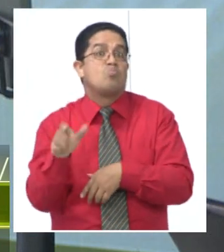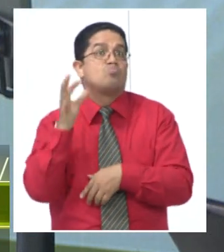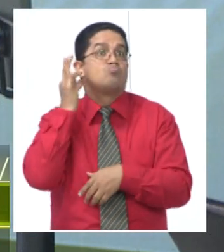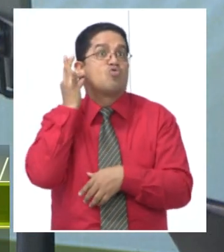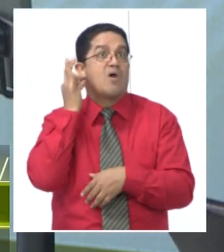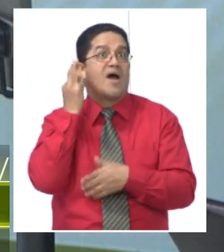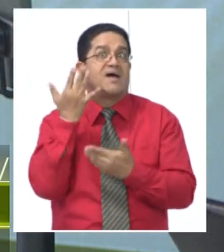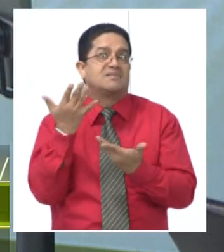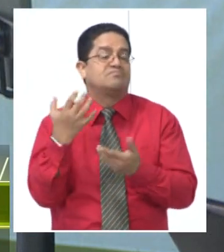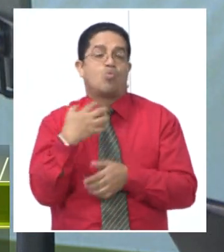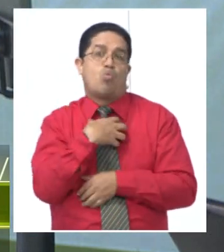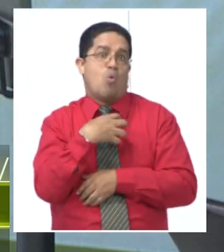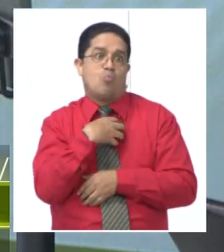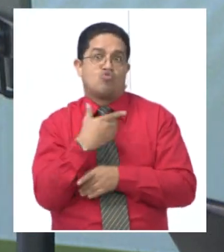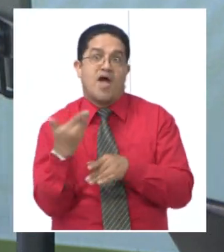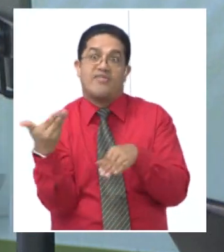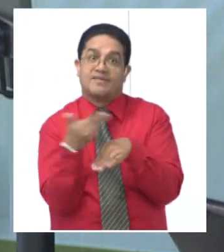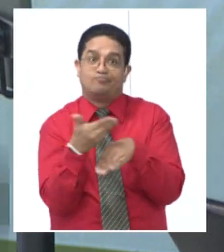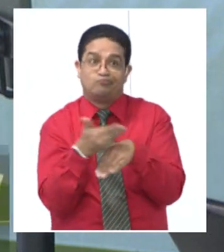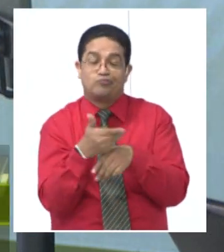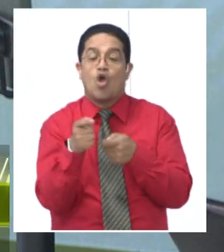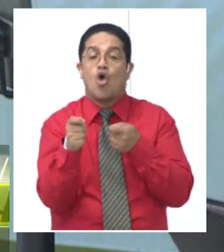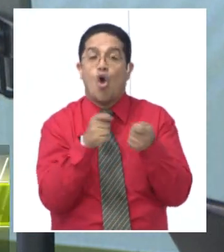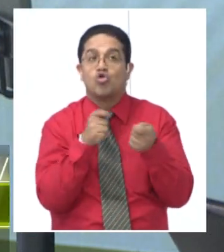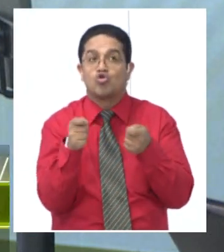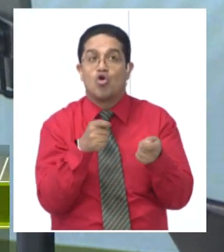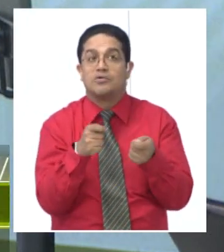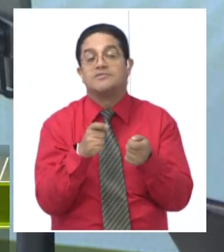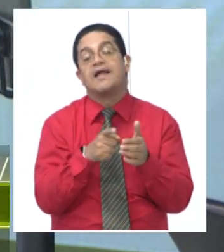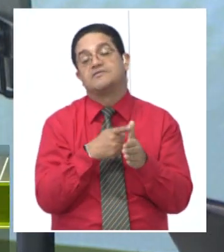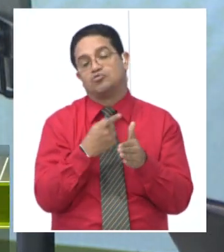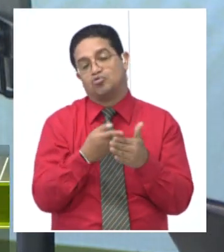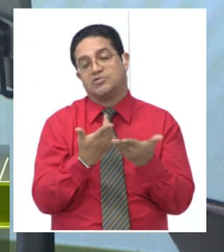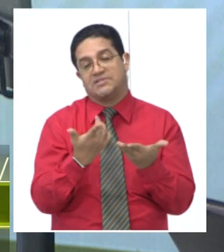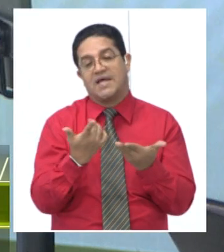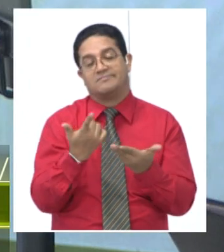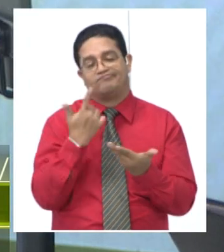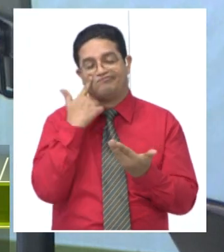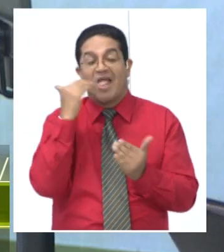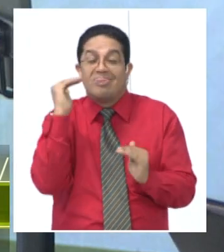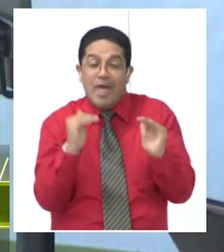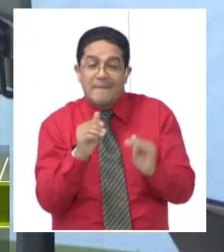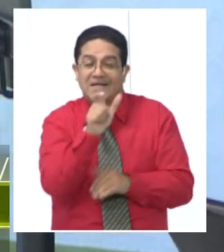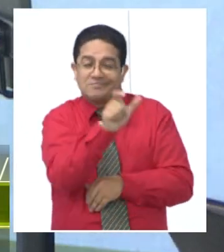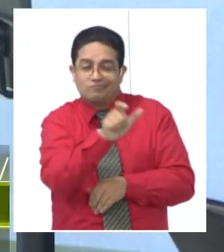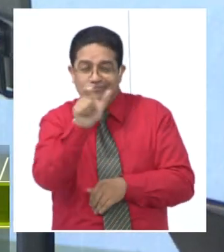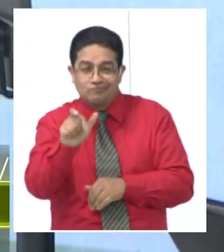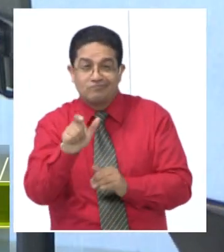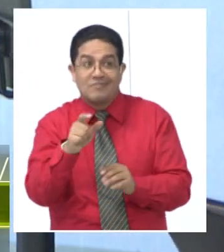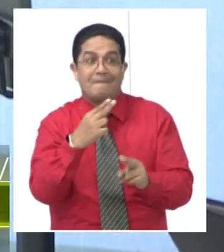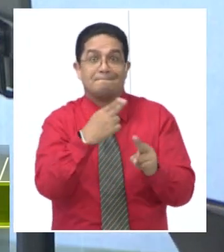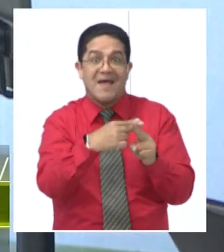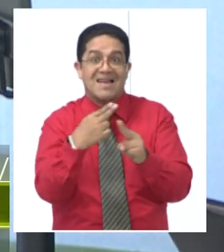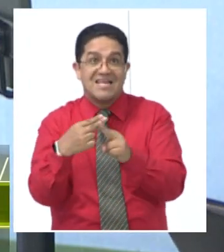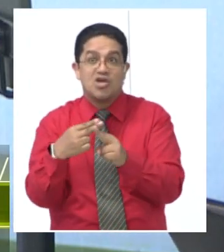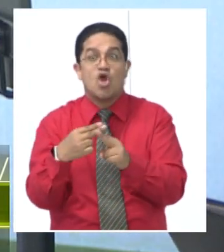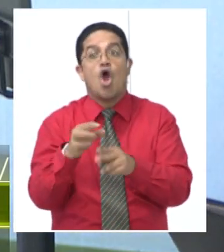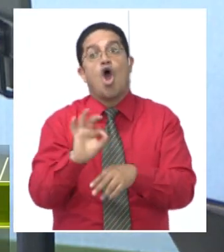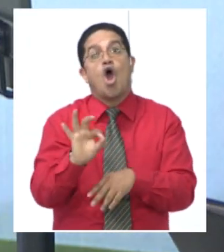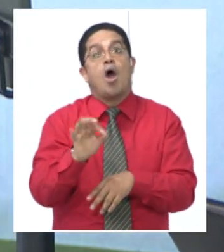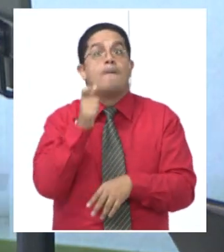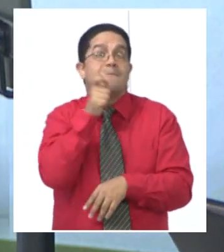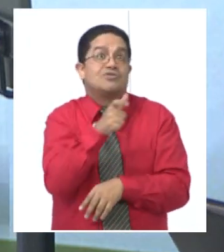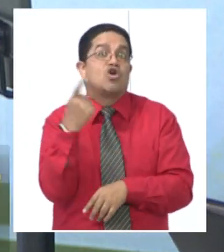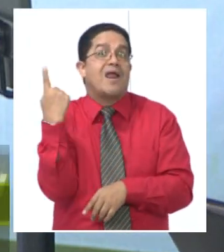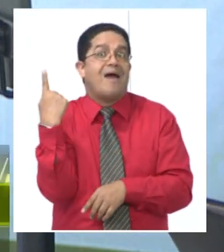hacer seguimientos y controles. Entonces el tratamiento también hay que personalizarlo de acuerdo al riesgo de esa persona y a sus accesos a servicios de